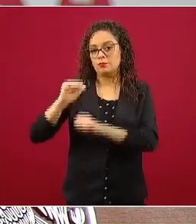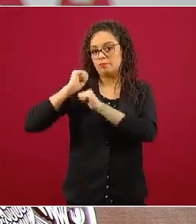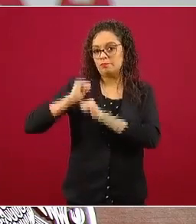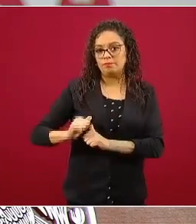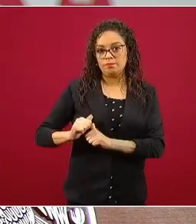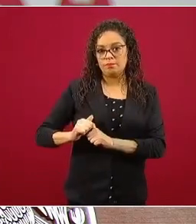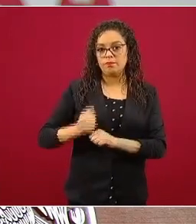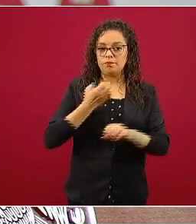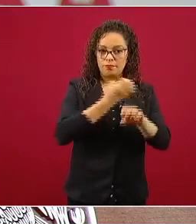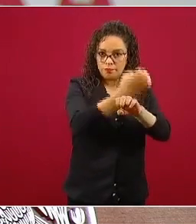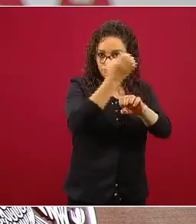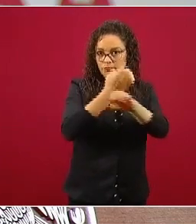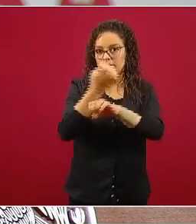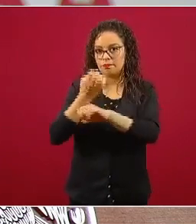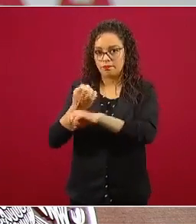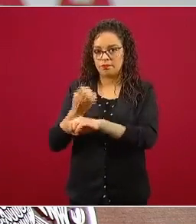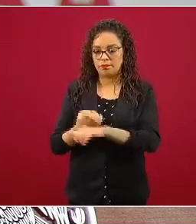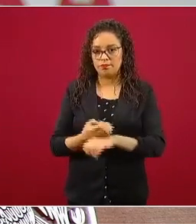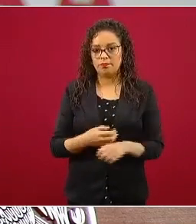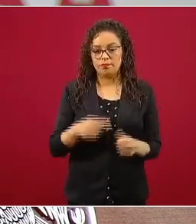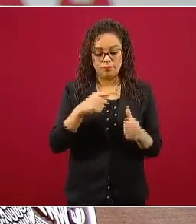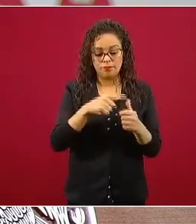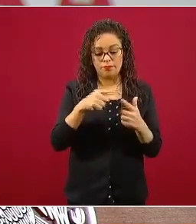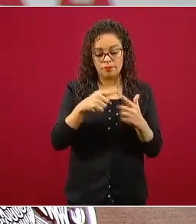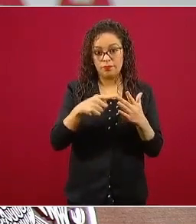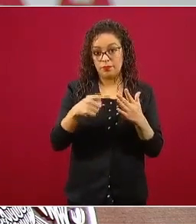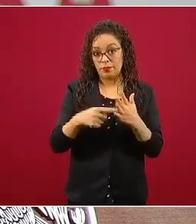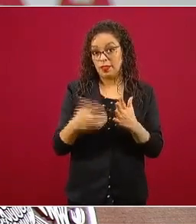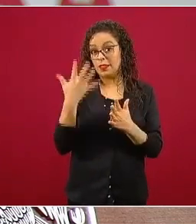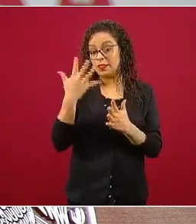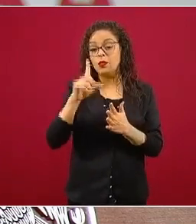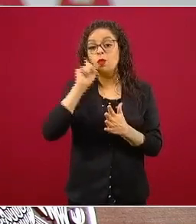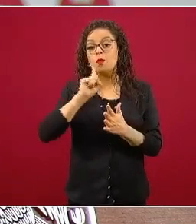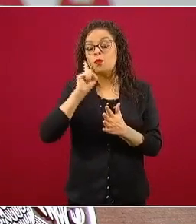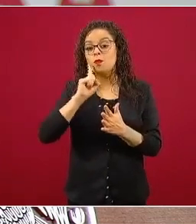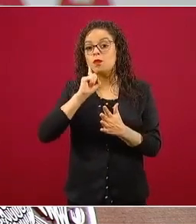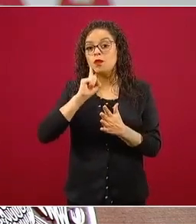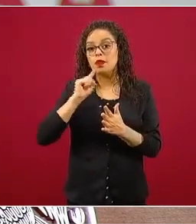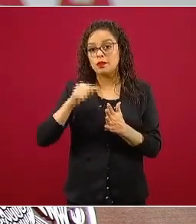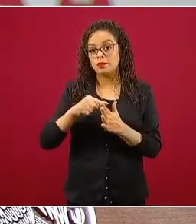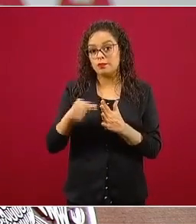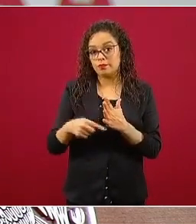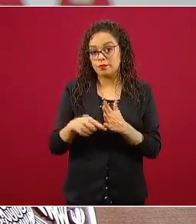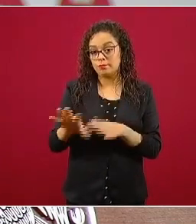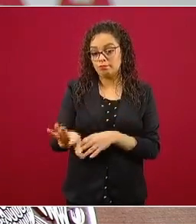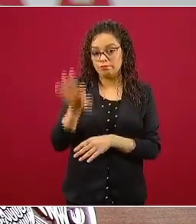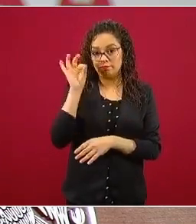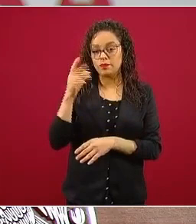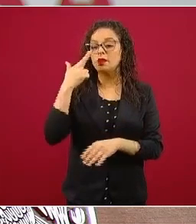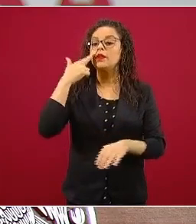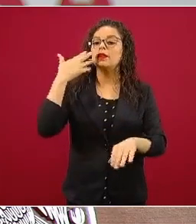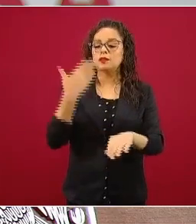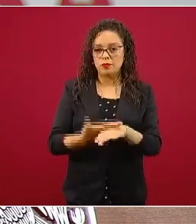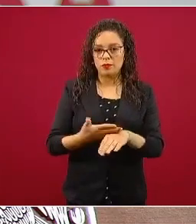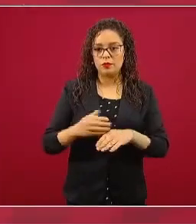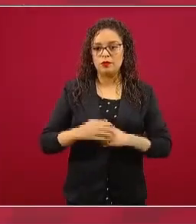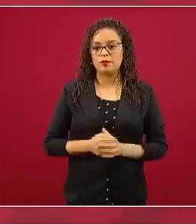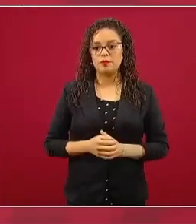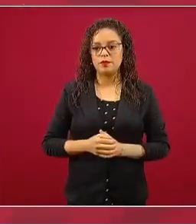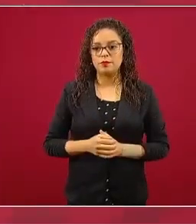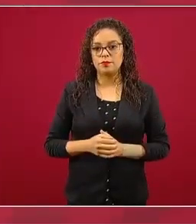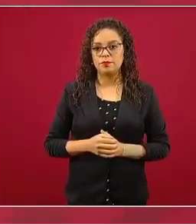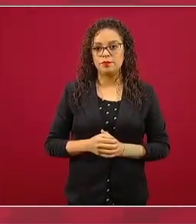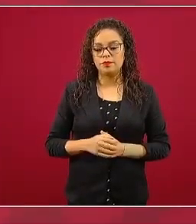estados. 5 mujeres van de responsables. Más tarde les dan